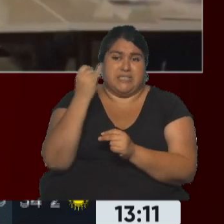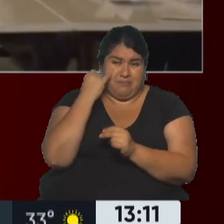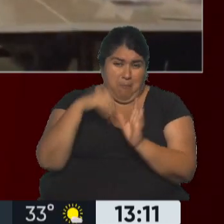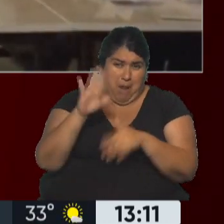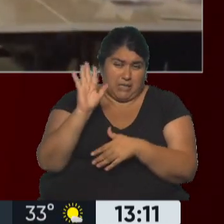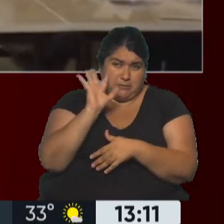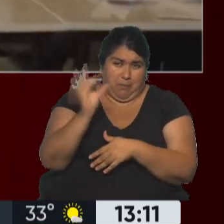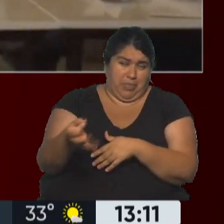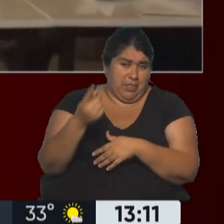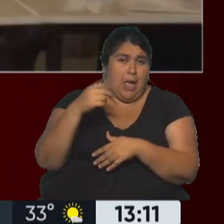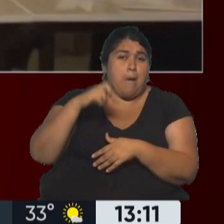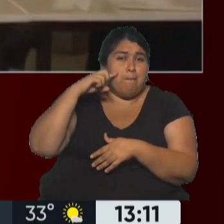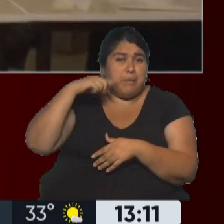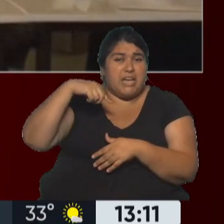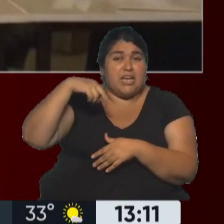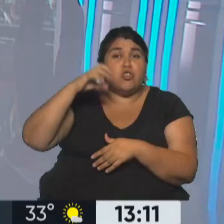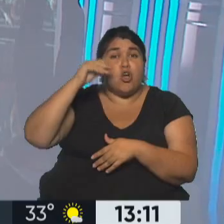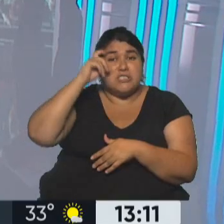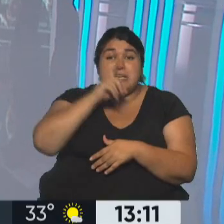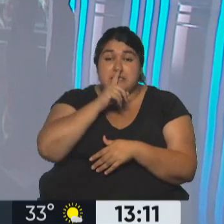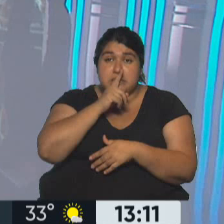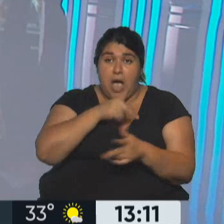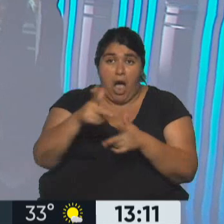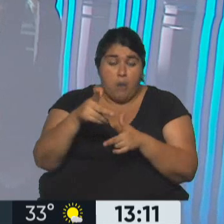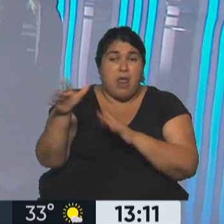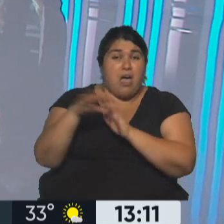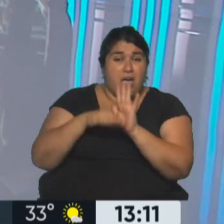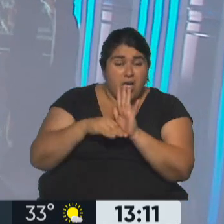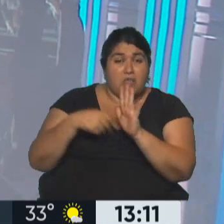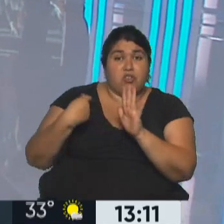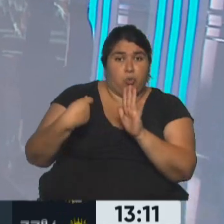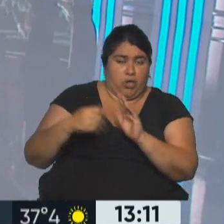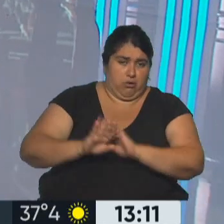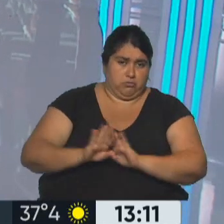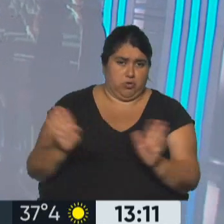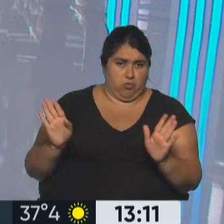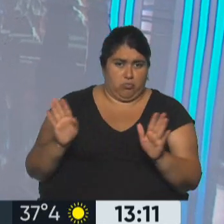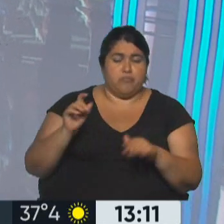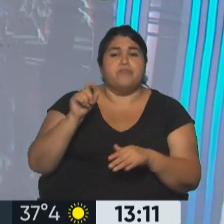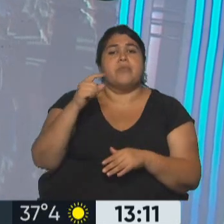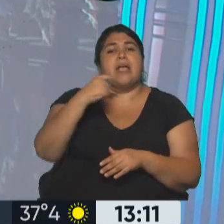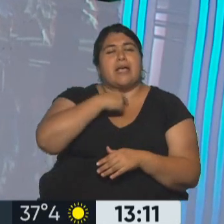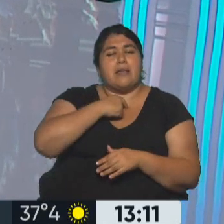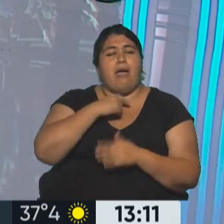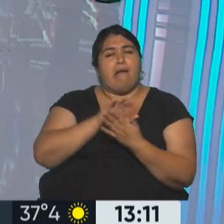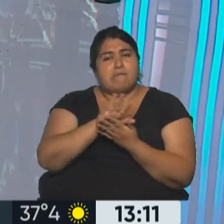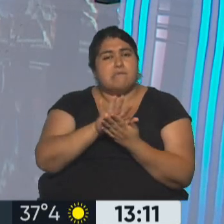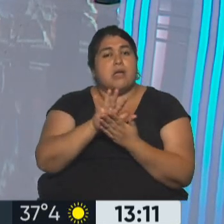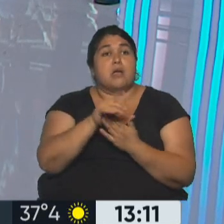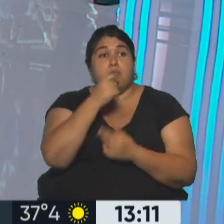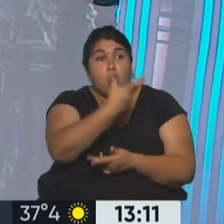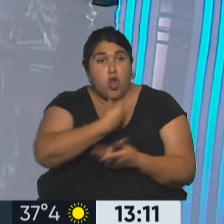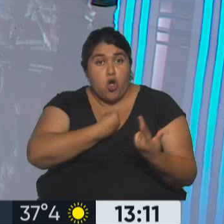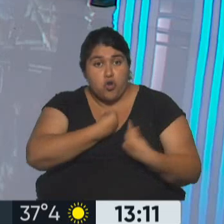que rechazaron tratar esta reforma tributaria, con la cual, si se quiere, Boric buscaba una segunda salida después del rechazo